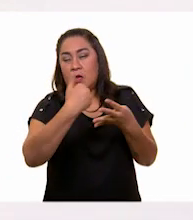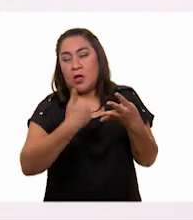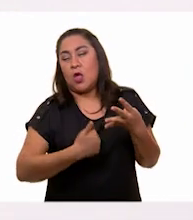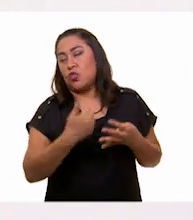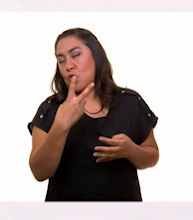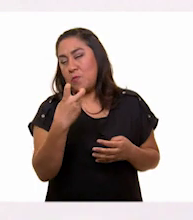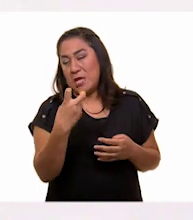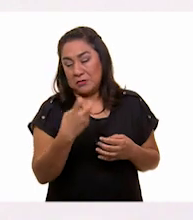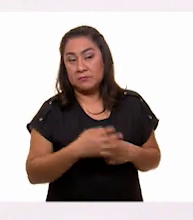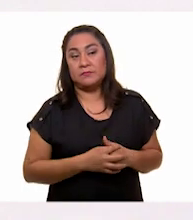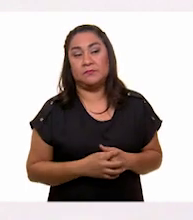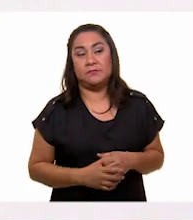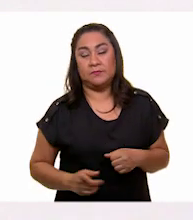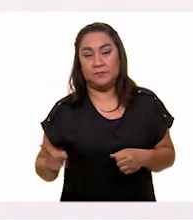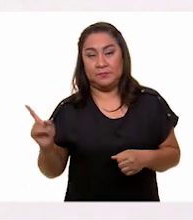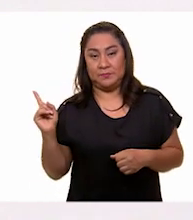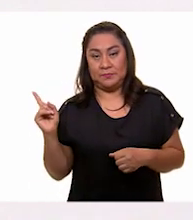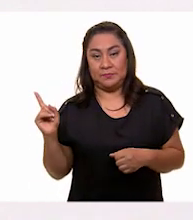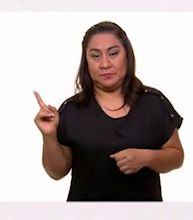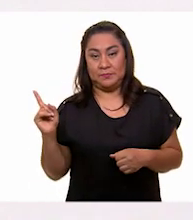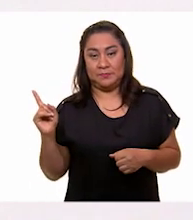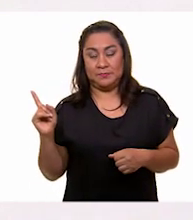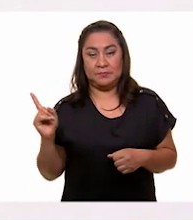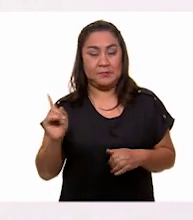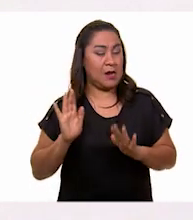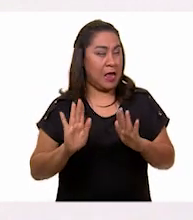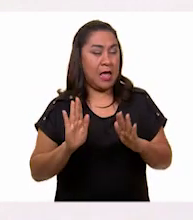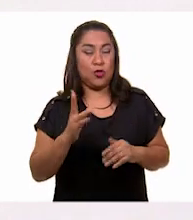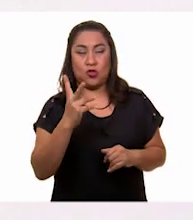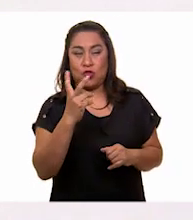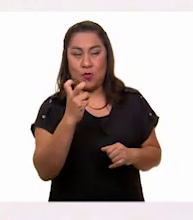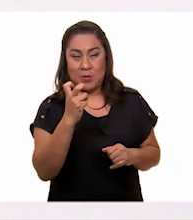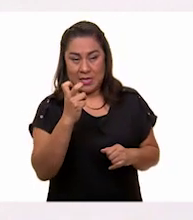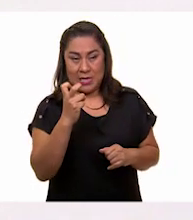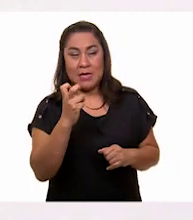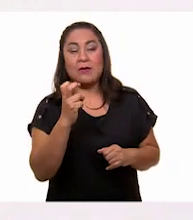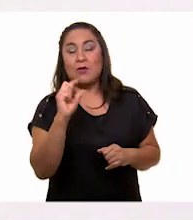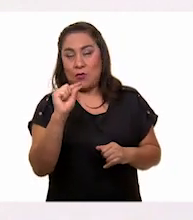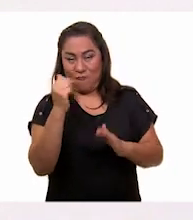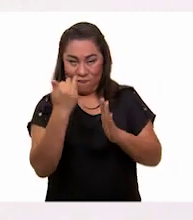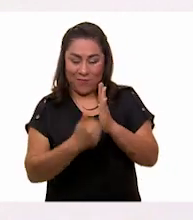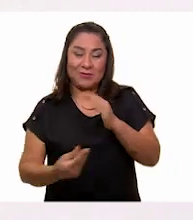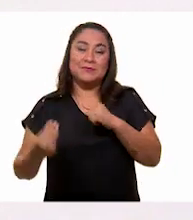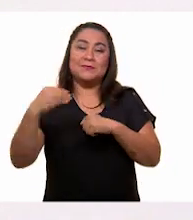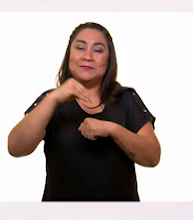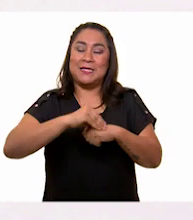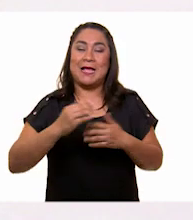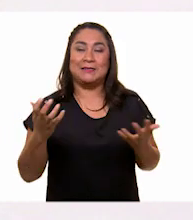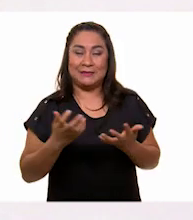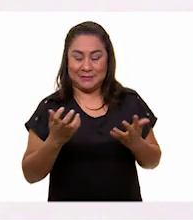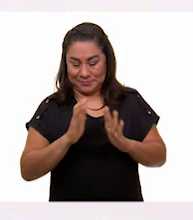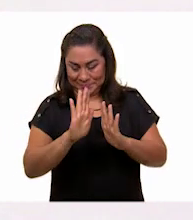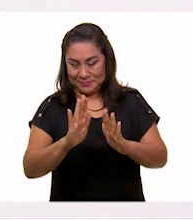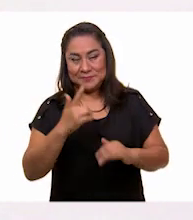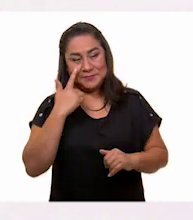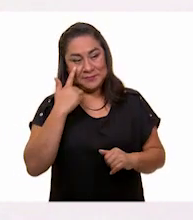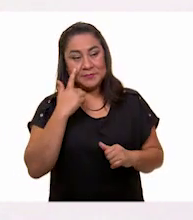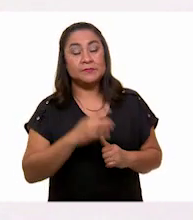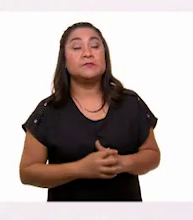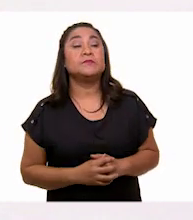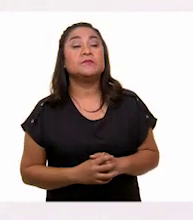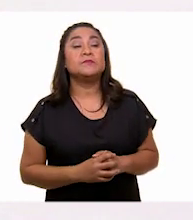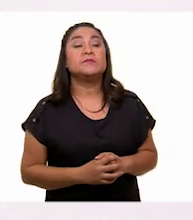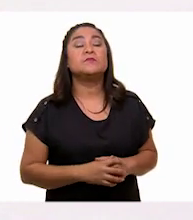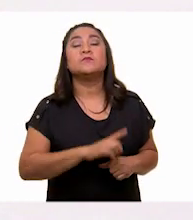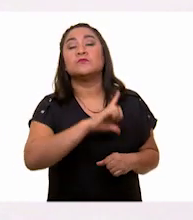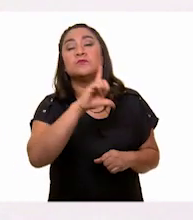Lo vamos a dejar así en 2 pesos porque recuerden que hay una parte que nos falta por repartir. Y